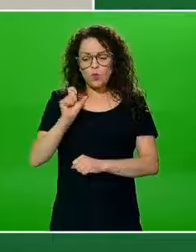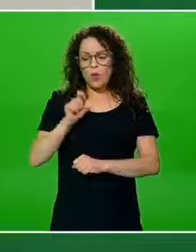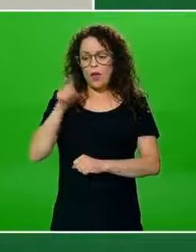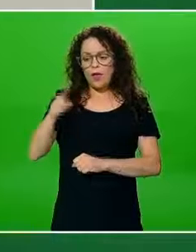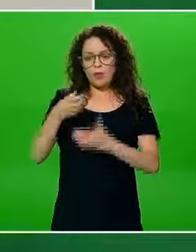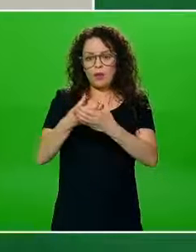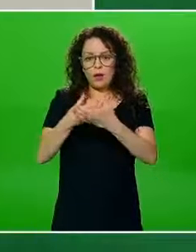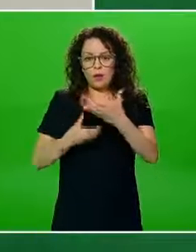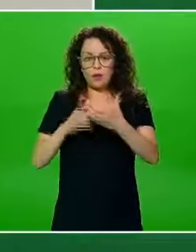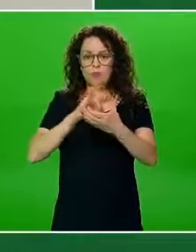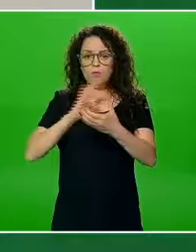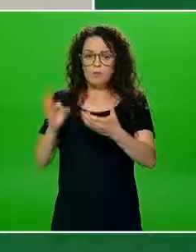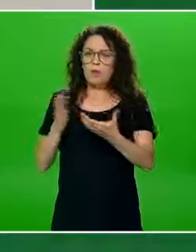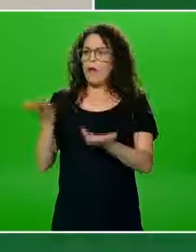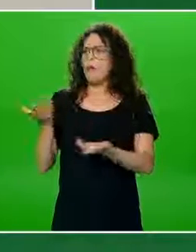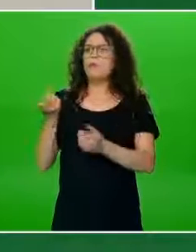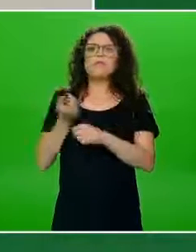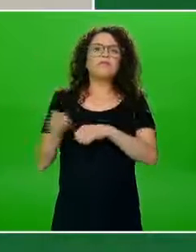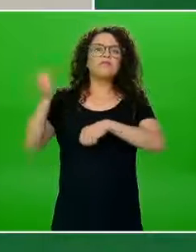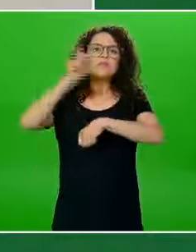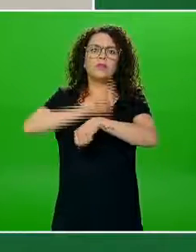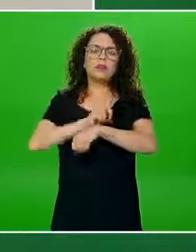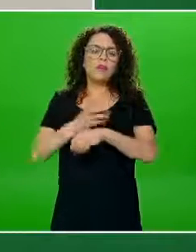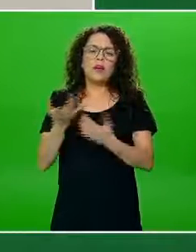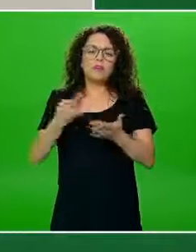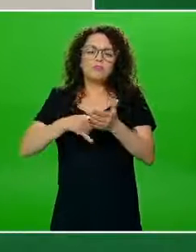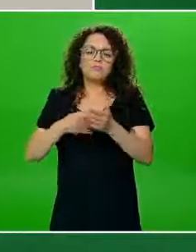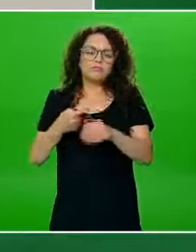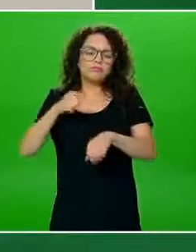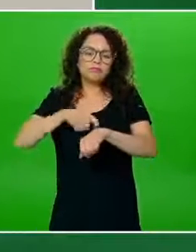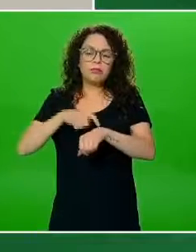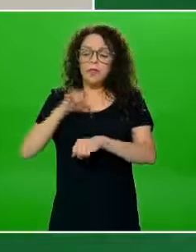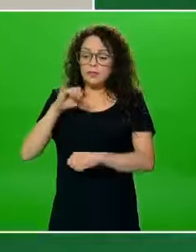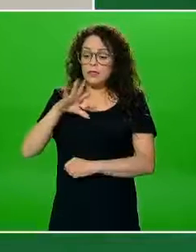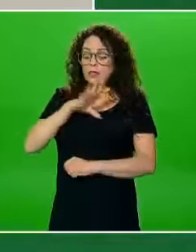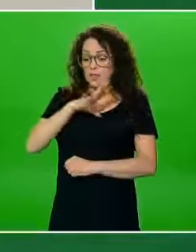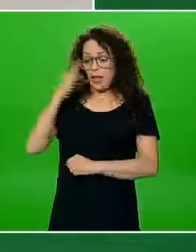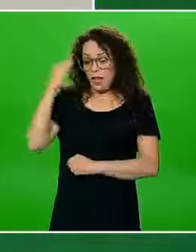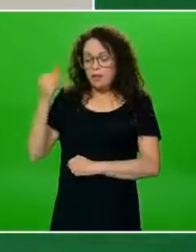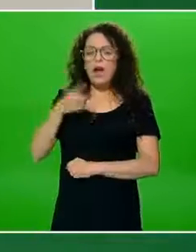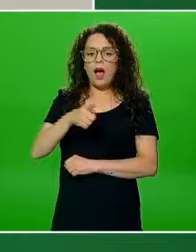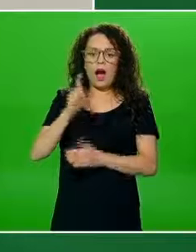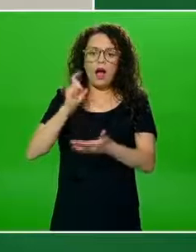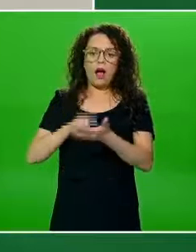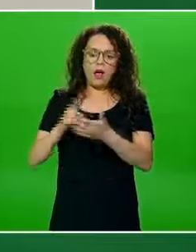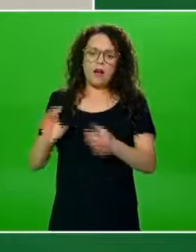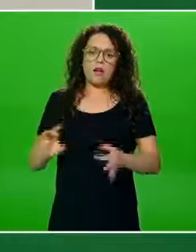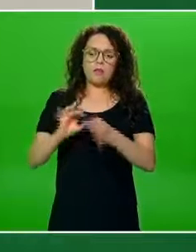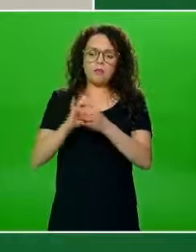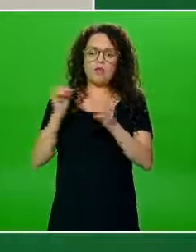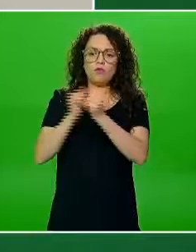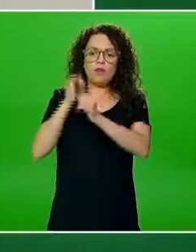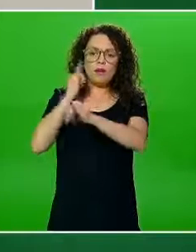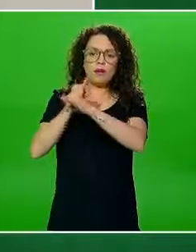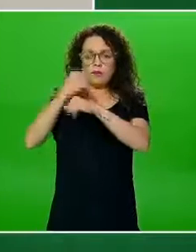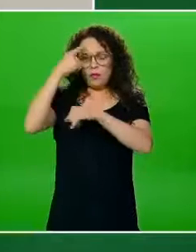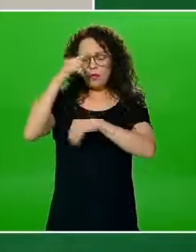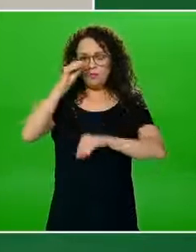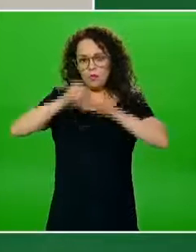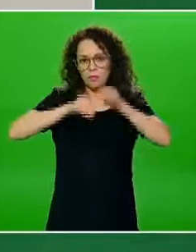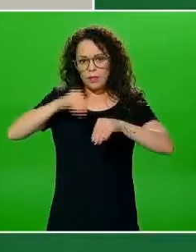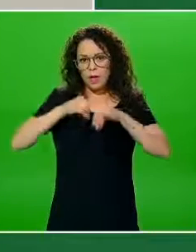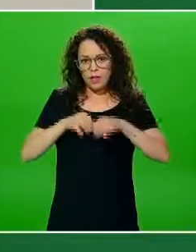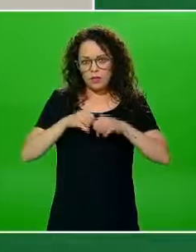en algún momento del día o al día siguiente a la nube. Pero más allá de toda esta logística para